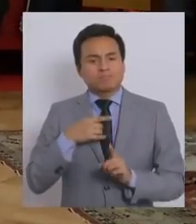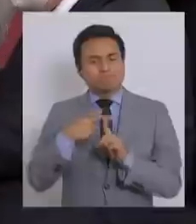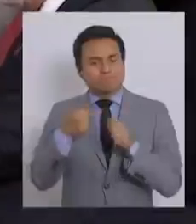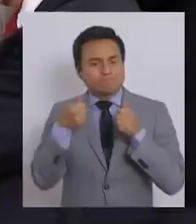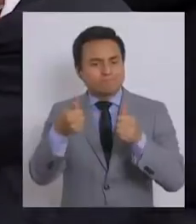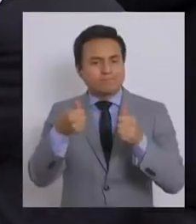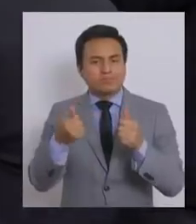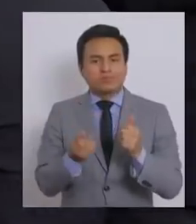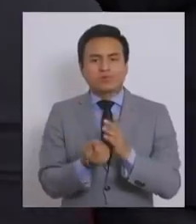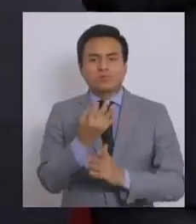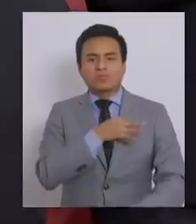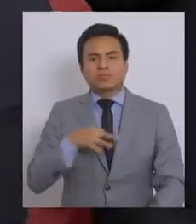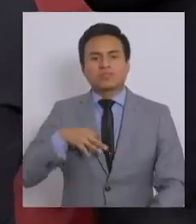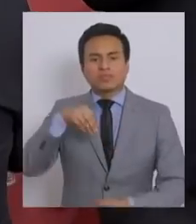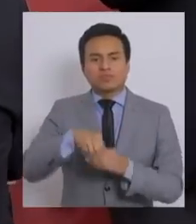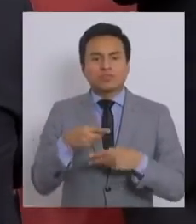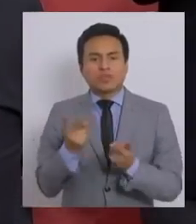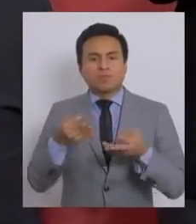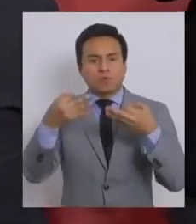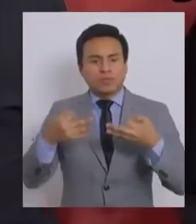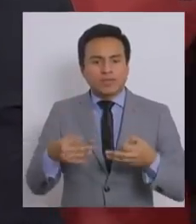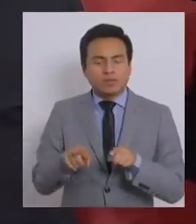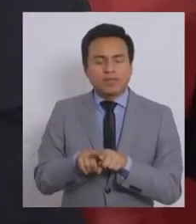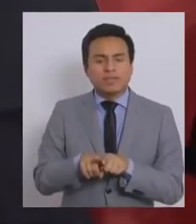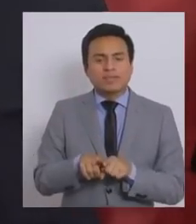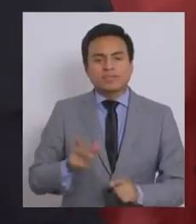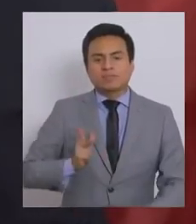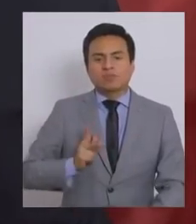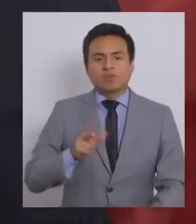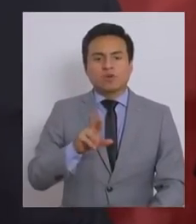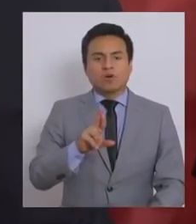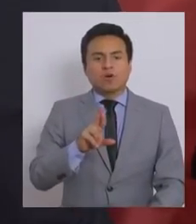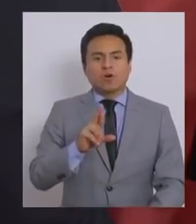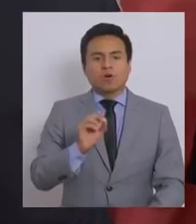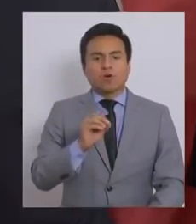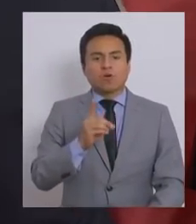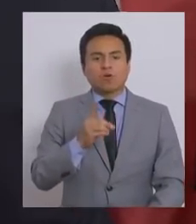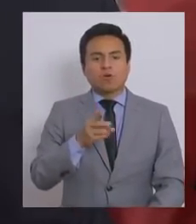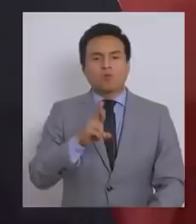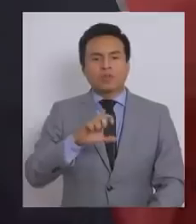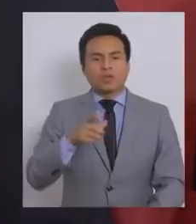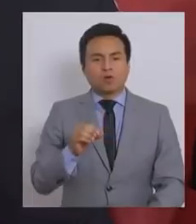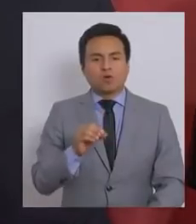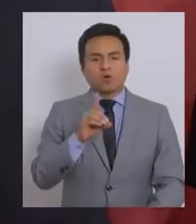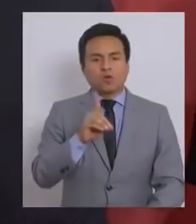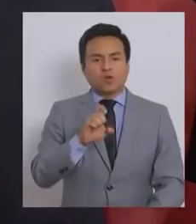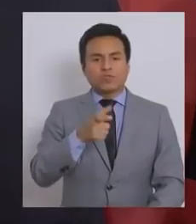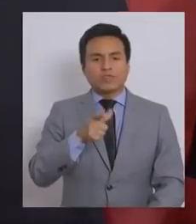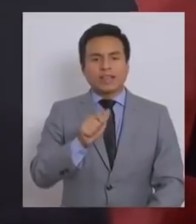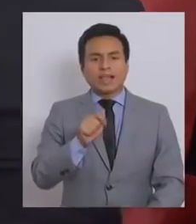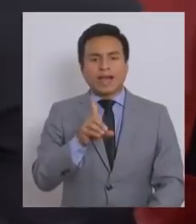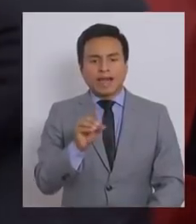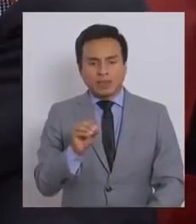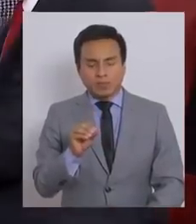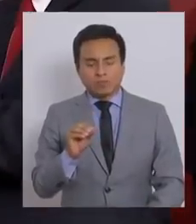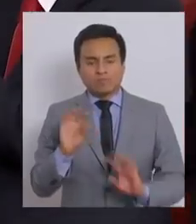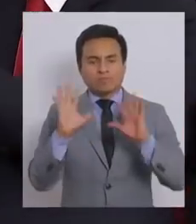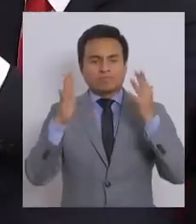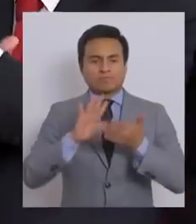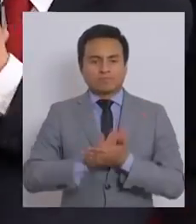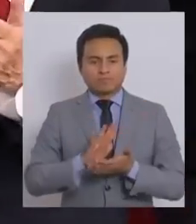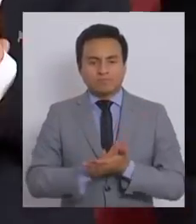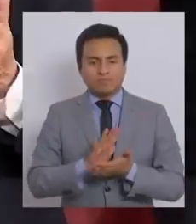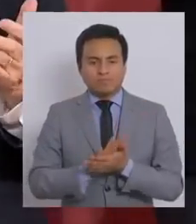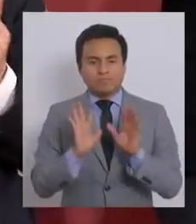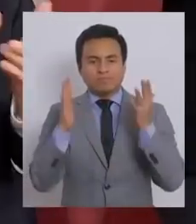del Interior, el jefe de gabinete de este gobierno encabezado por el presidente Sebastián Piñera, Mónica. Sí, Karina, un solo